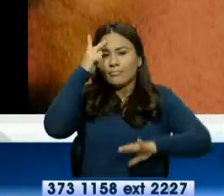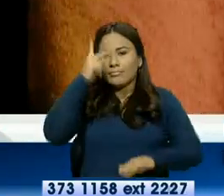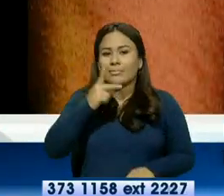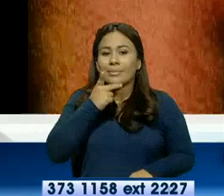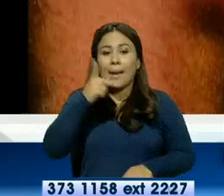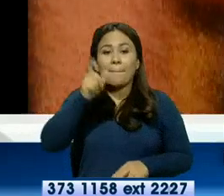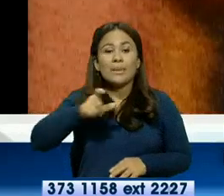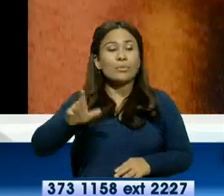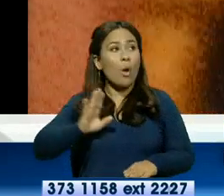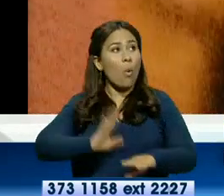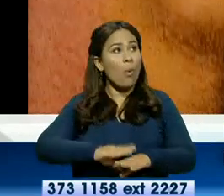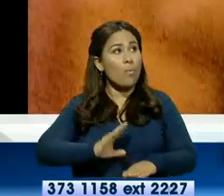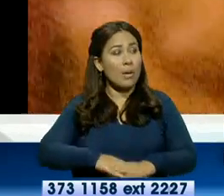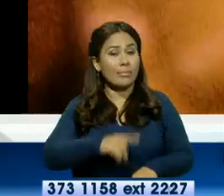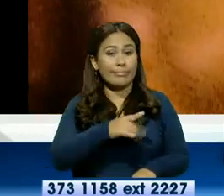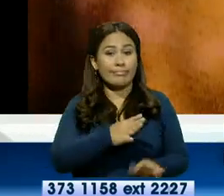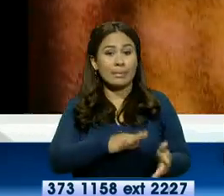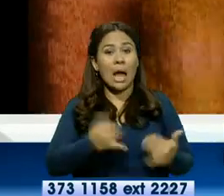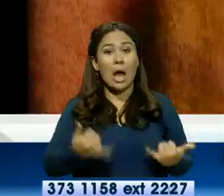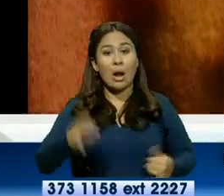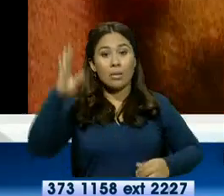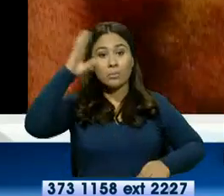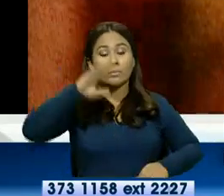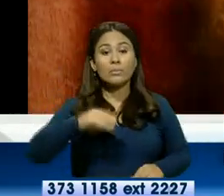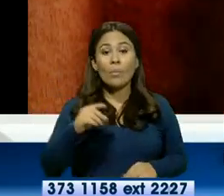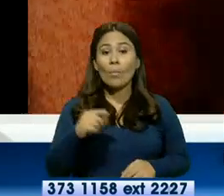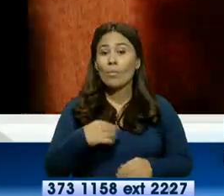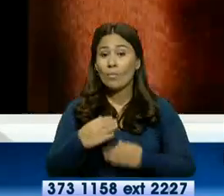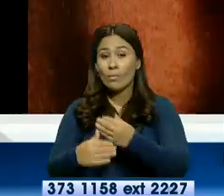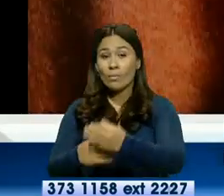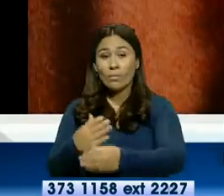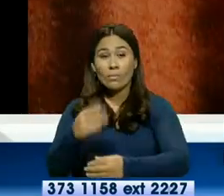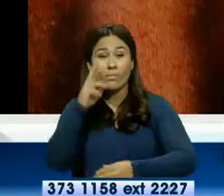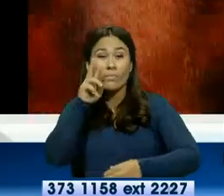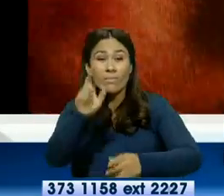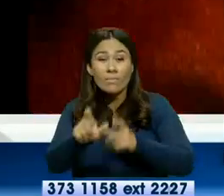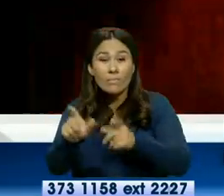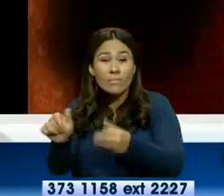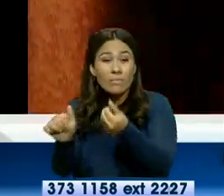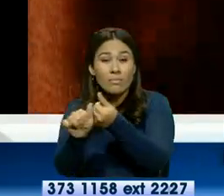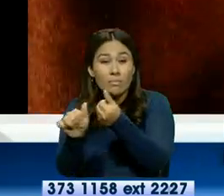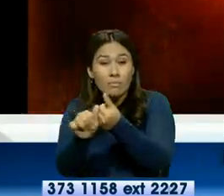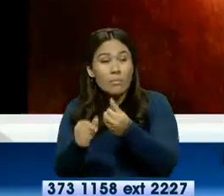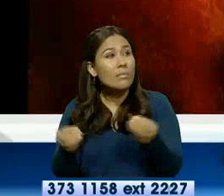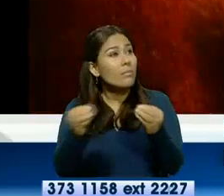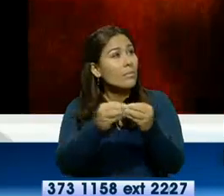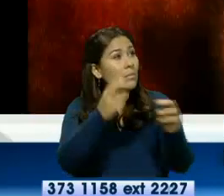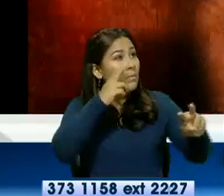ese crimen y retuvieron a una persona cuadras más adelante.